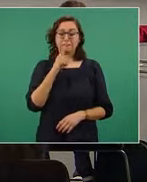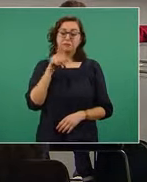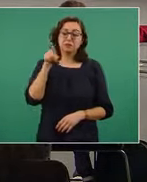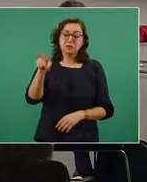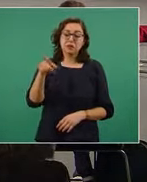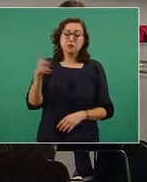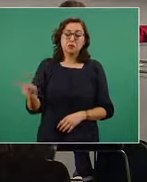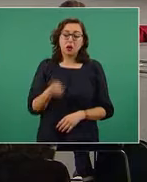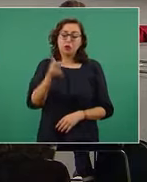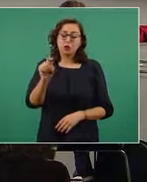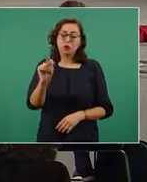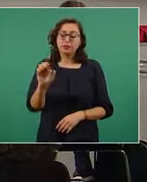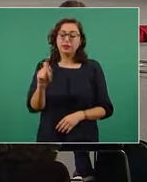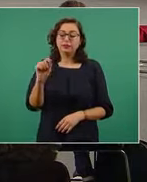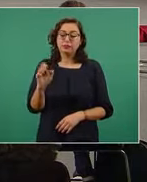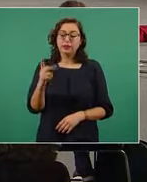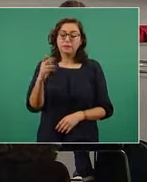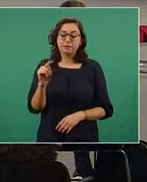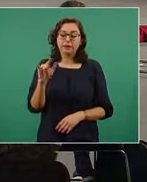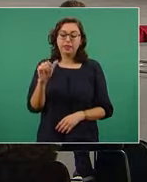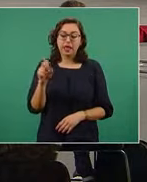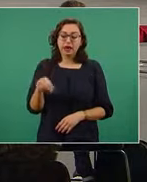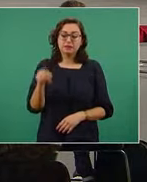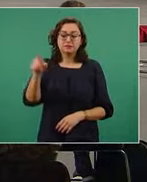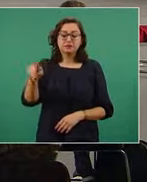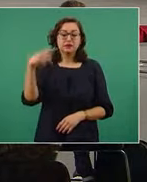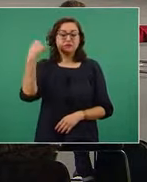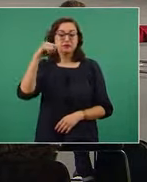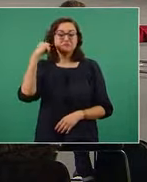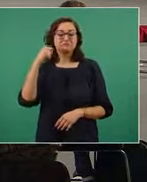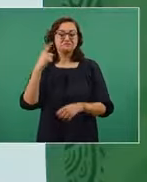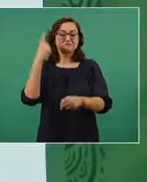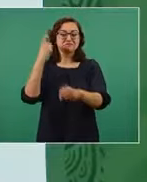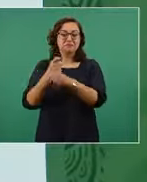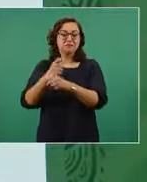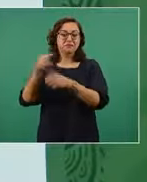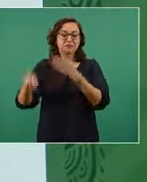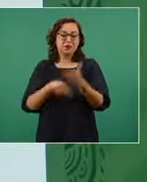Macuspana, Tabasco, ya está en primer lugar.